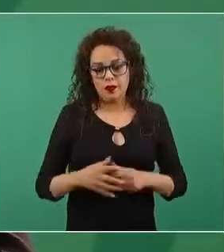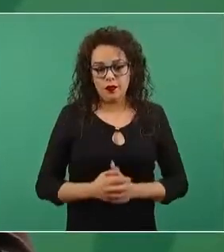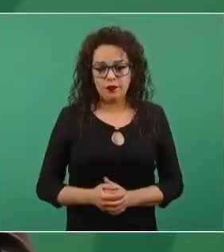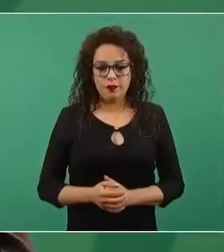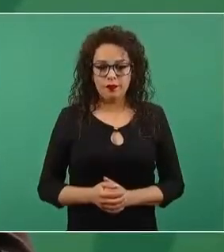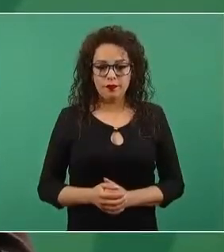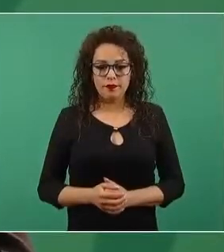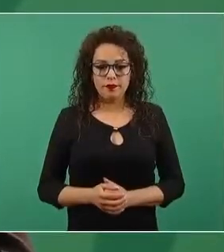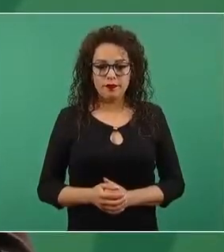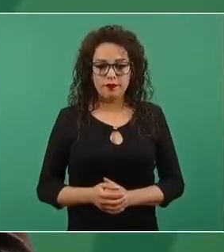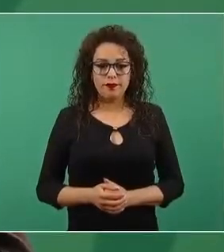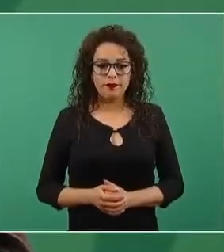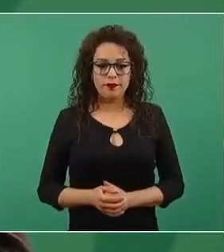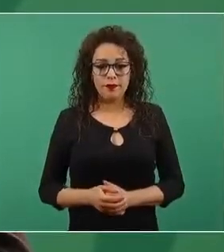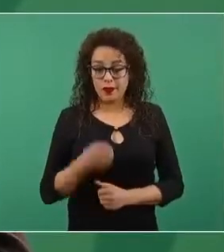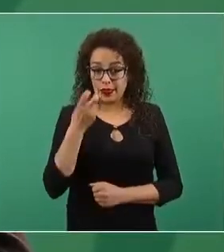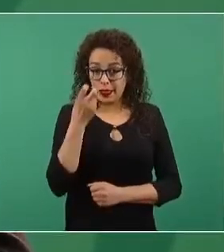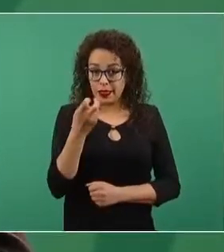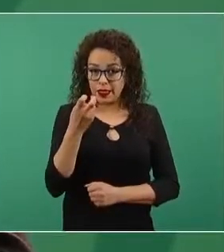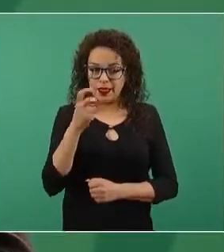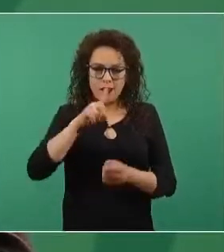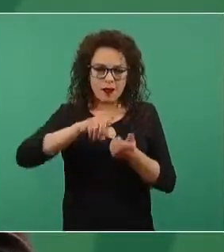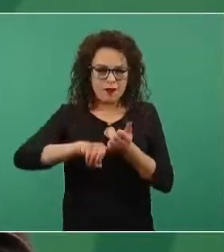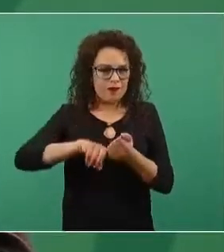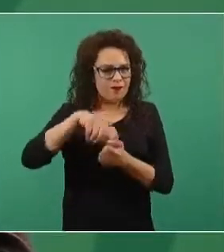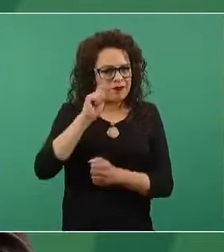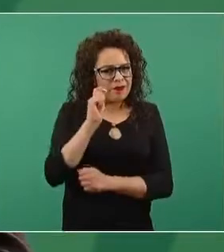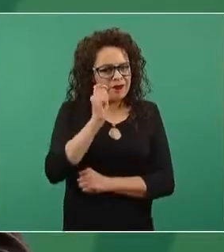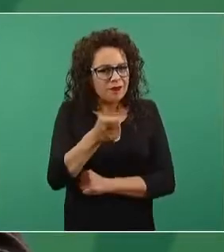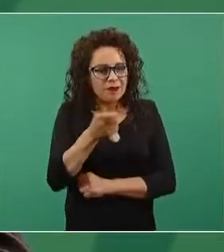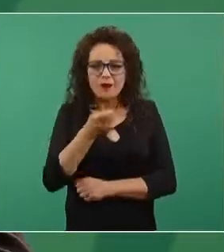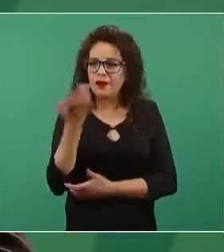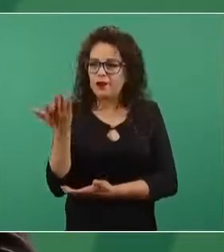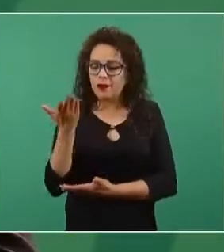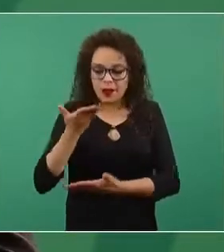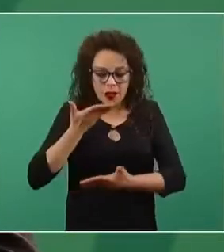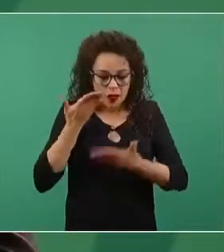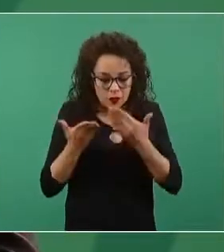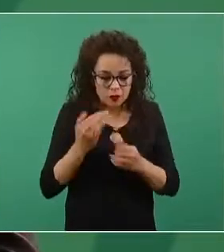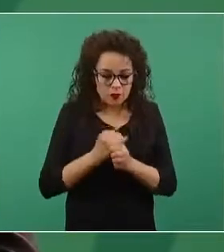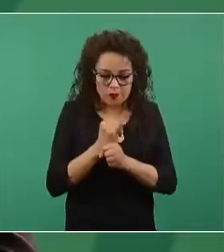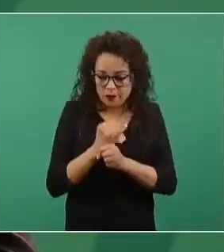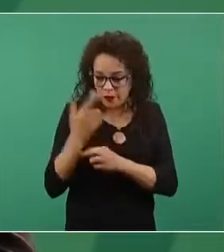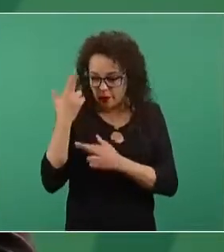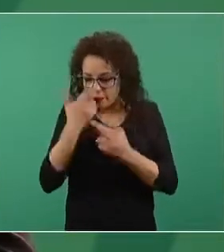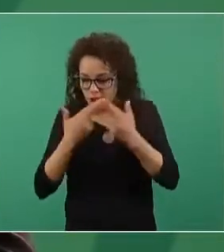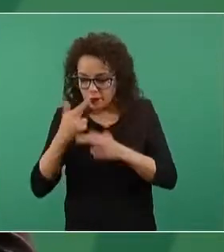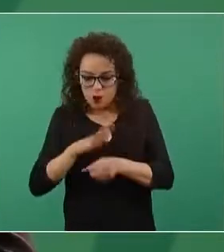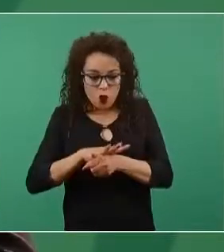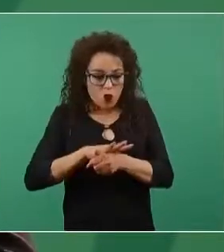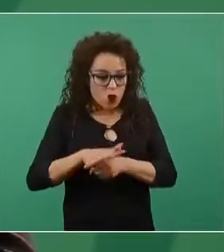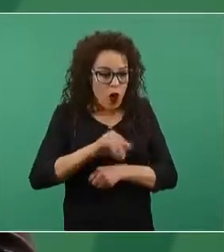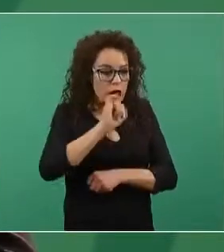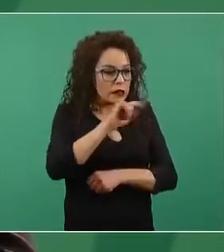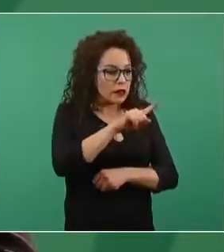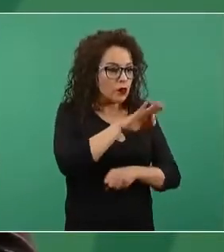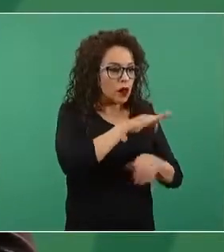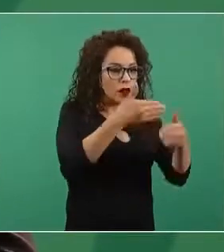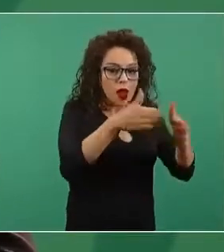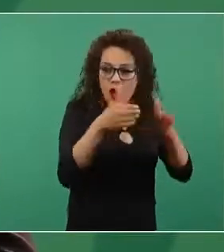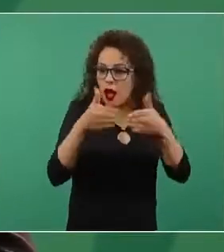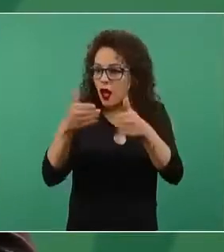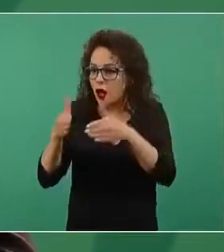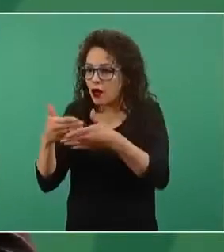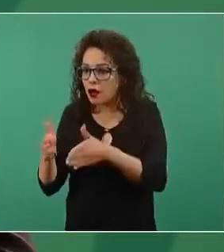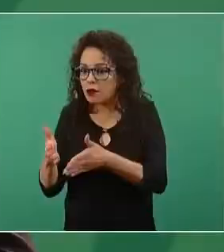que este análisis de cuáles son estas actividades o estos momentos de reapertura, pues también se generan a